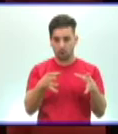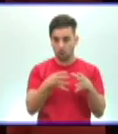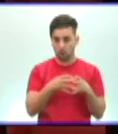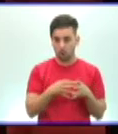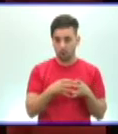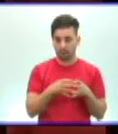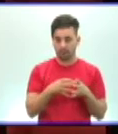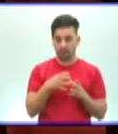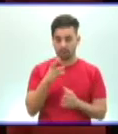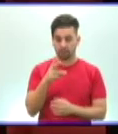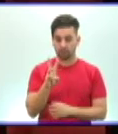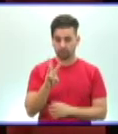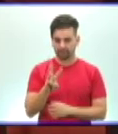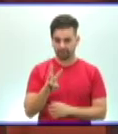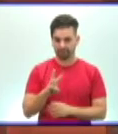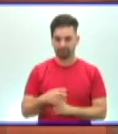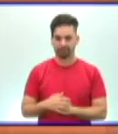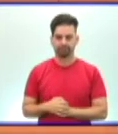3.